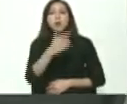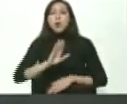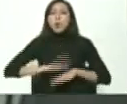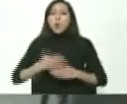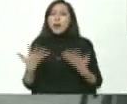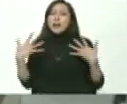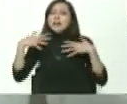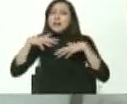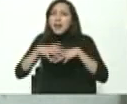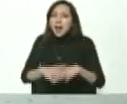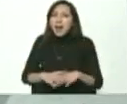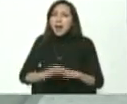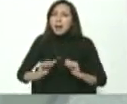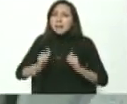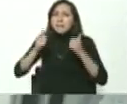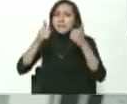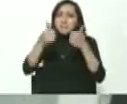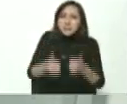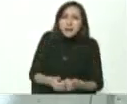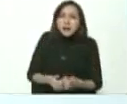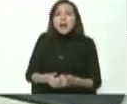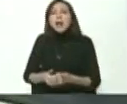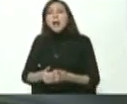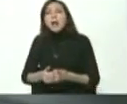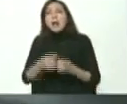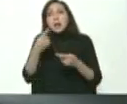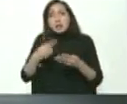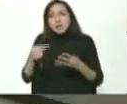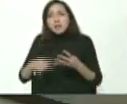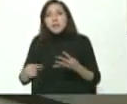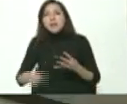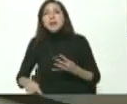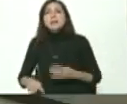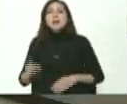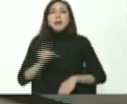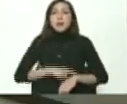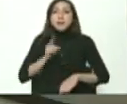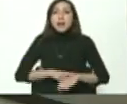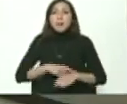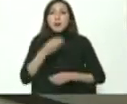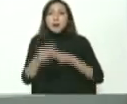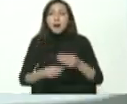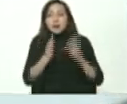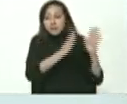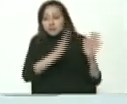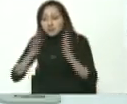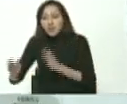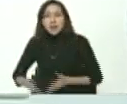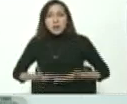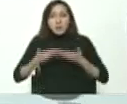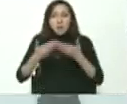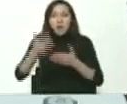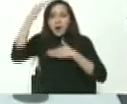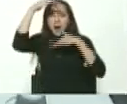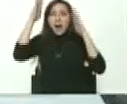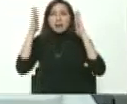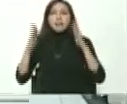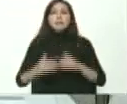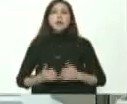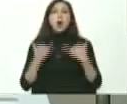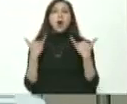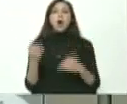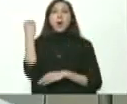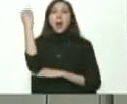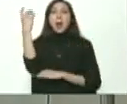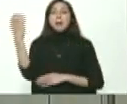a ser desde el momento de la concepción hasta el alumbramiento y un poquito más allá, por la serie de consultas especializadas que aquí vamos a ofrecer. Le voy a dar la palabra a